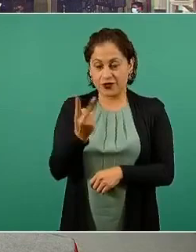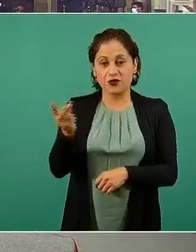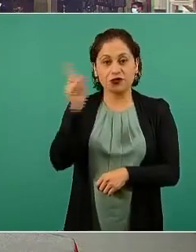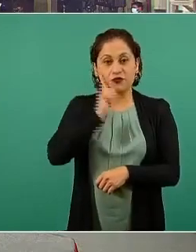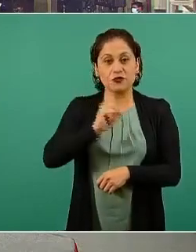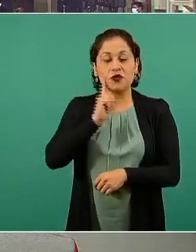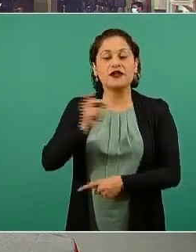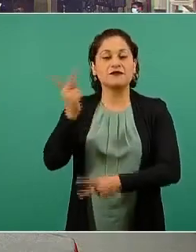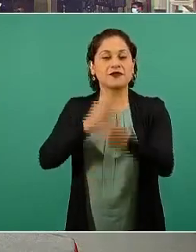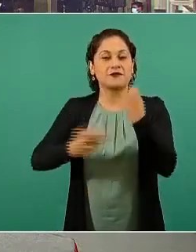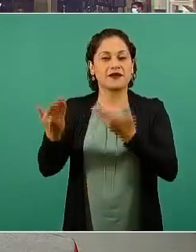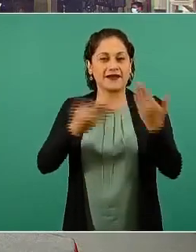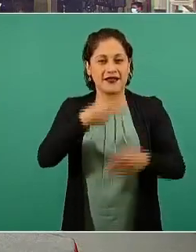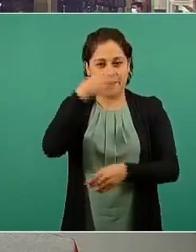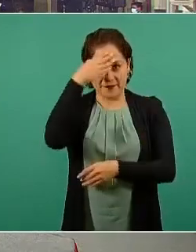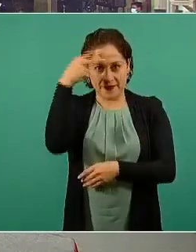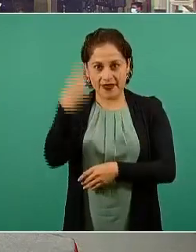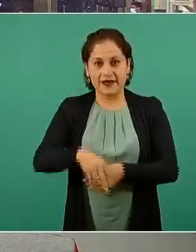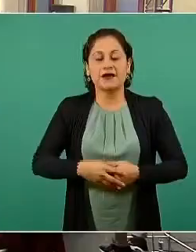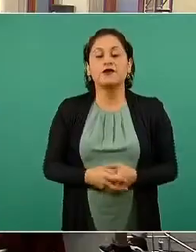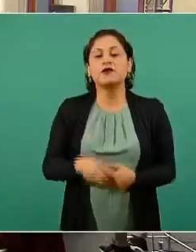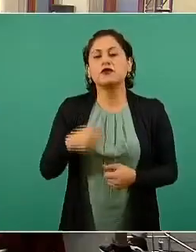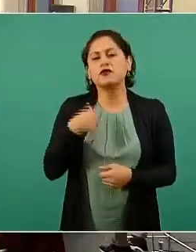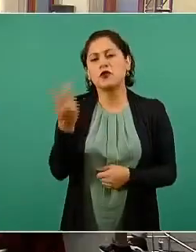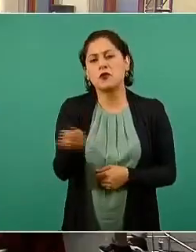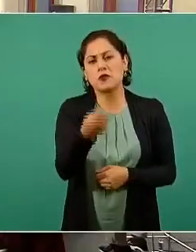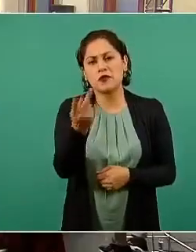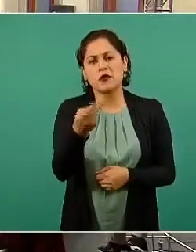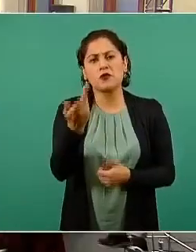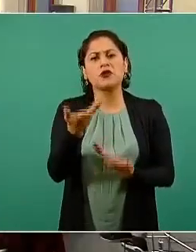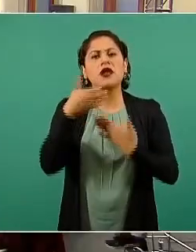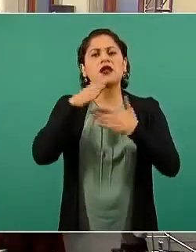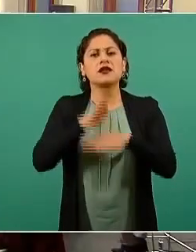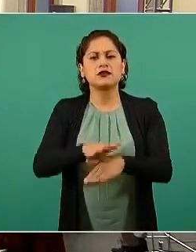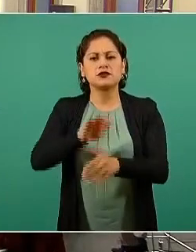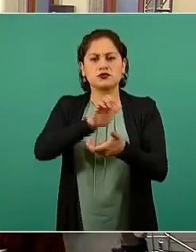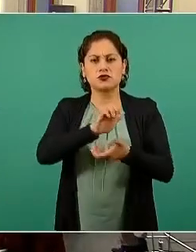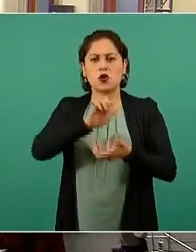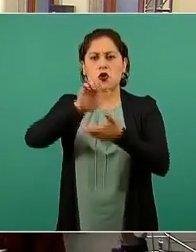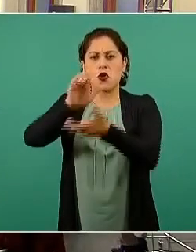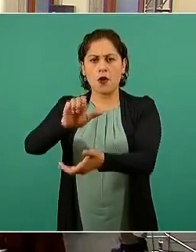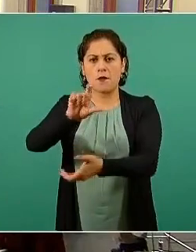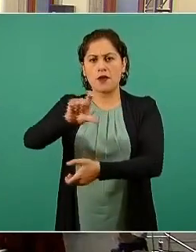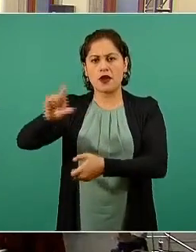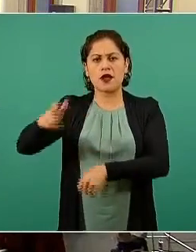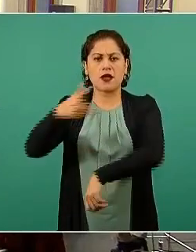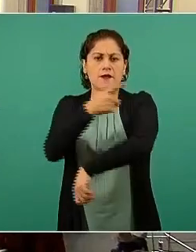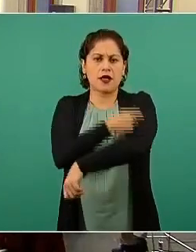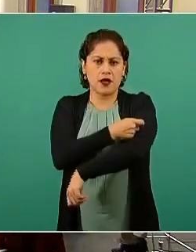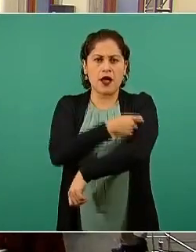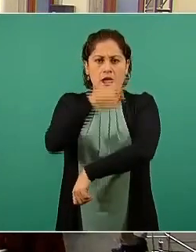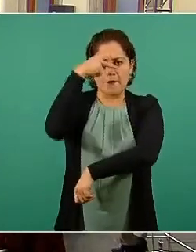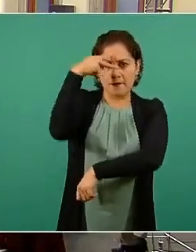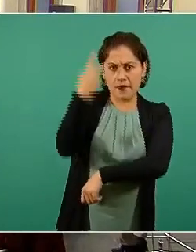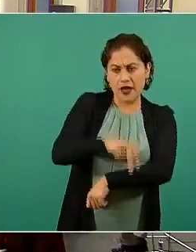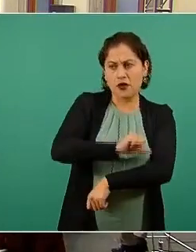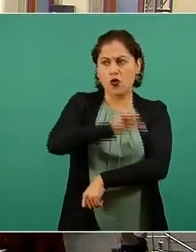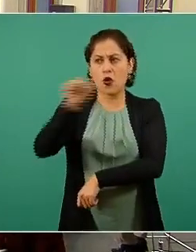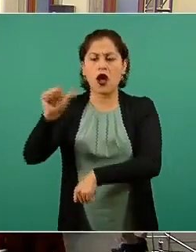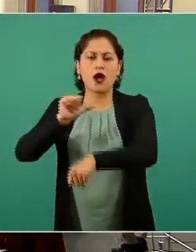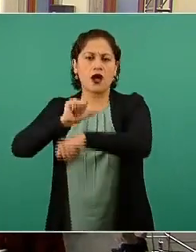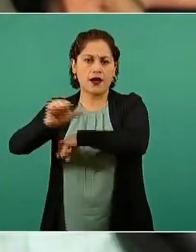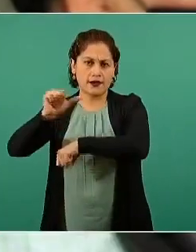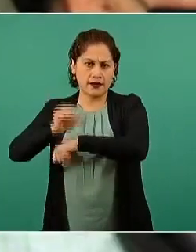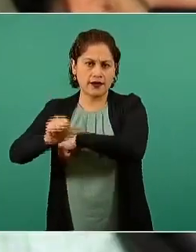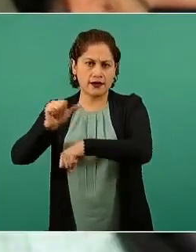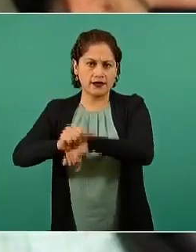de Canal 14. Preguntarles sobre la logística del envío de las vacunas que se van a hacer en colaboración de México a Argentina y